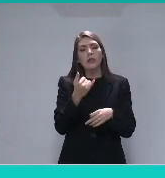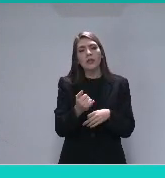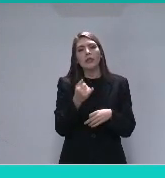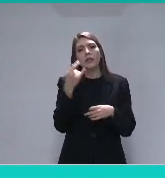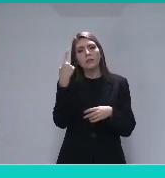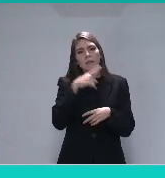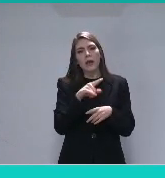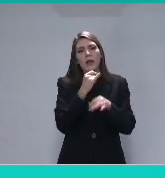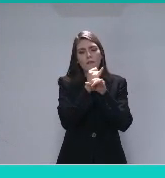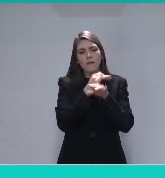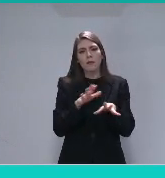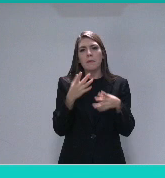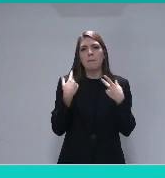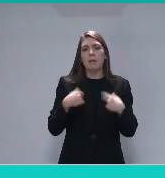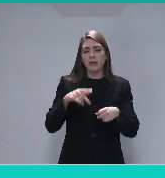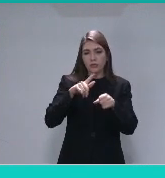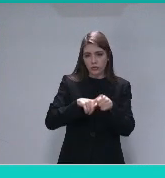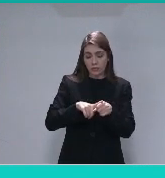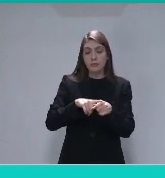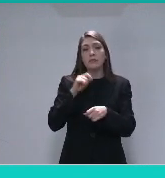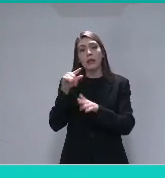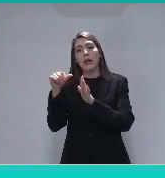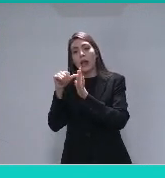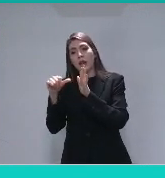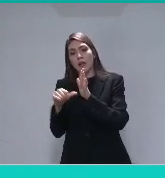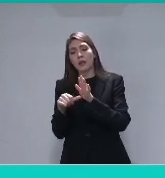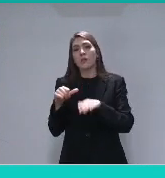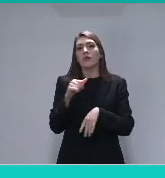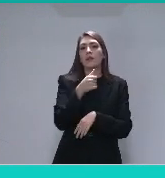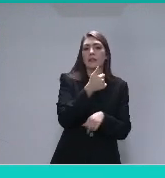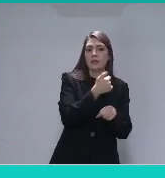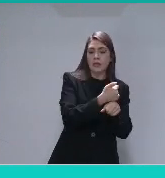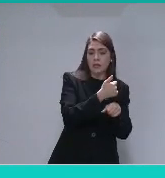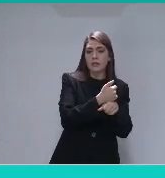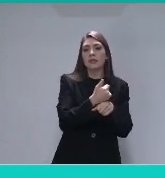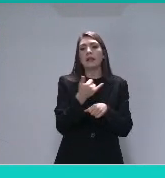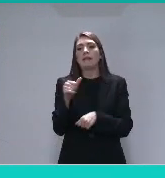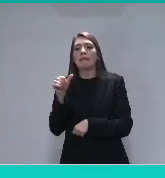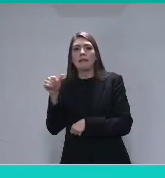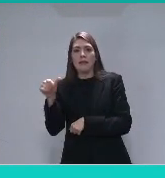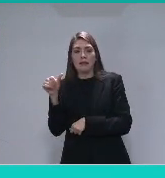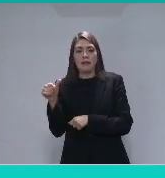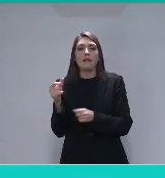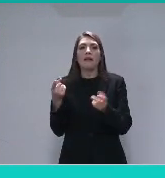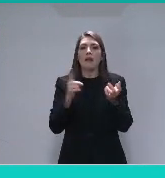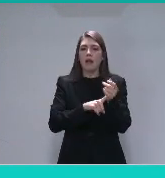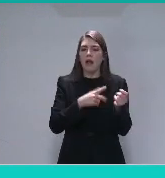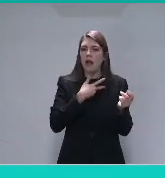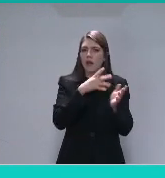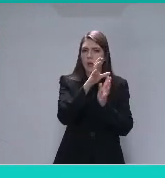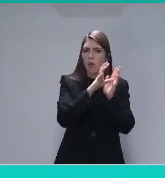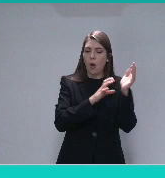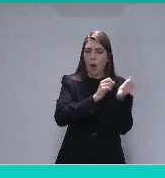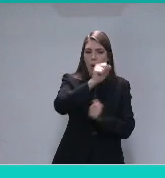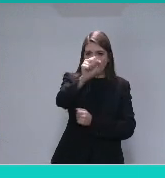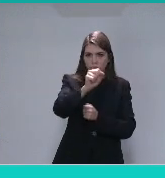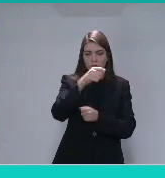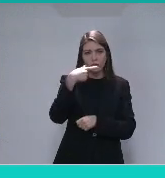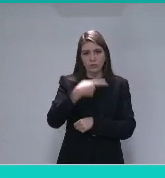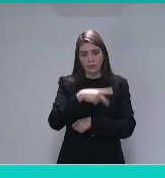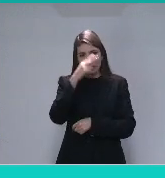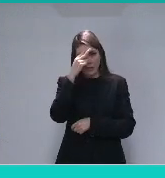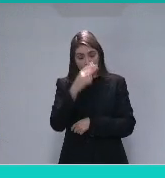con lo establecido en los artículos 6º y 16 de la constitución política de los estados unidos